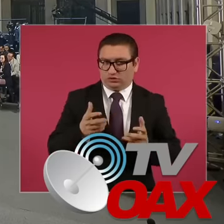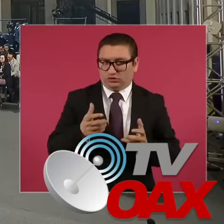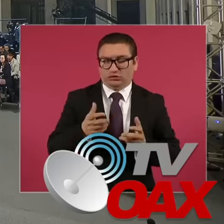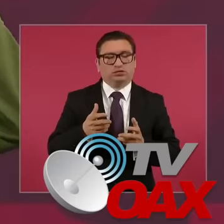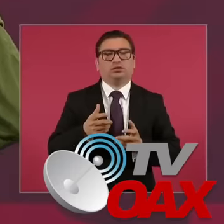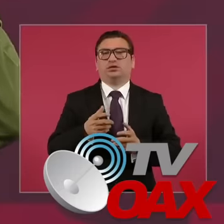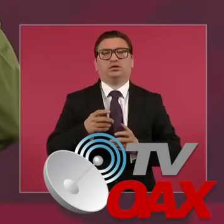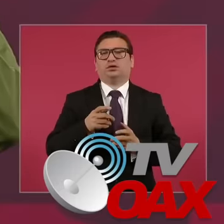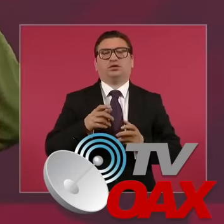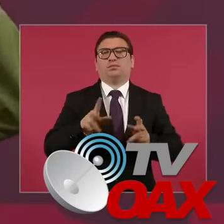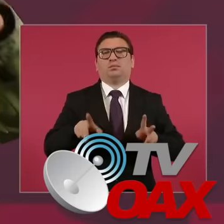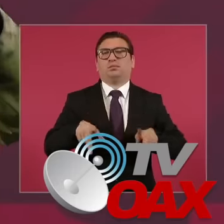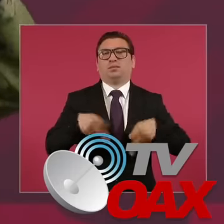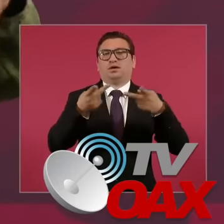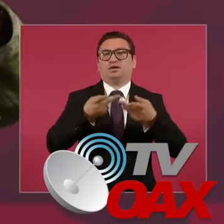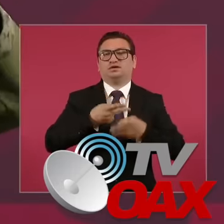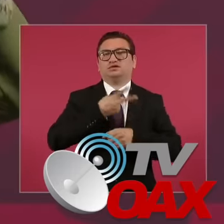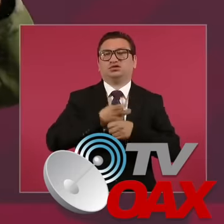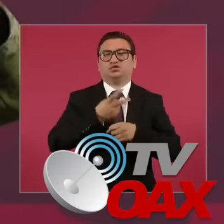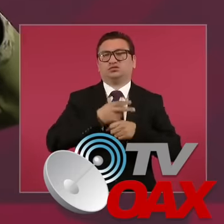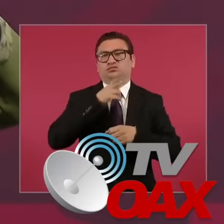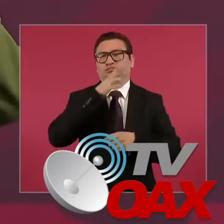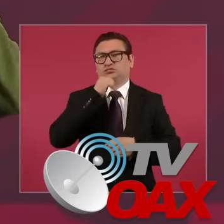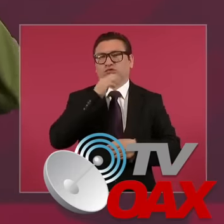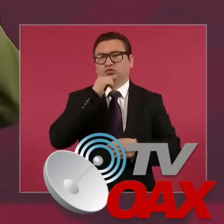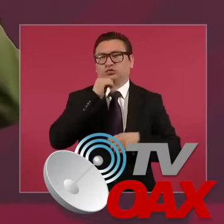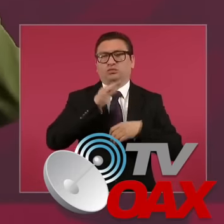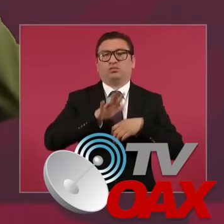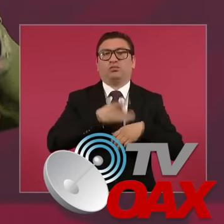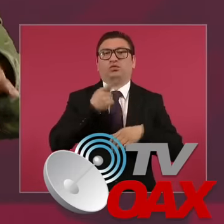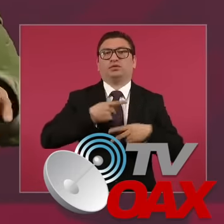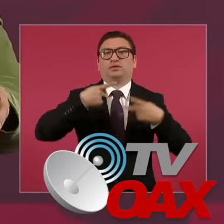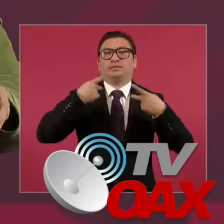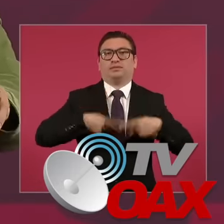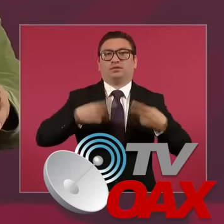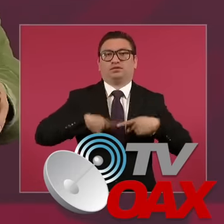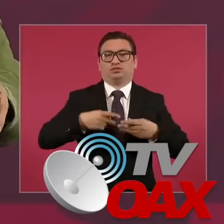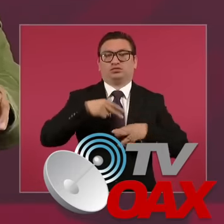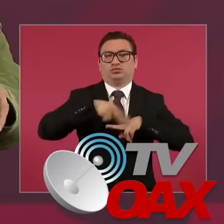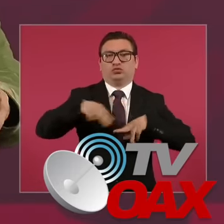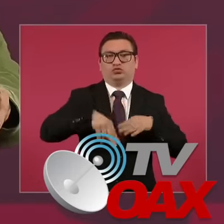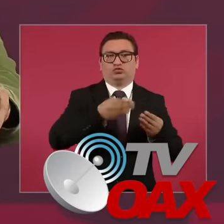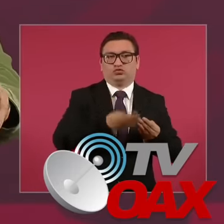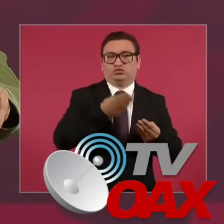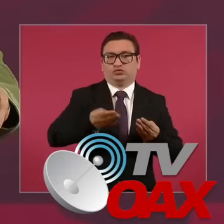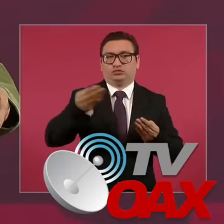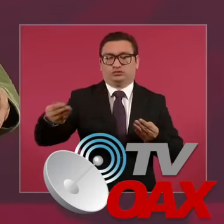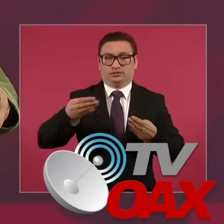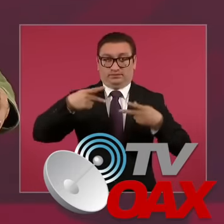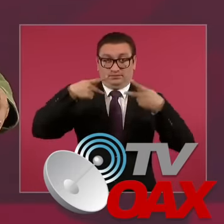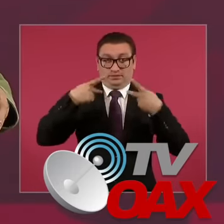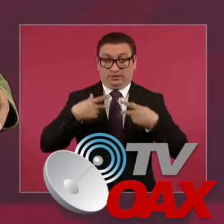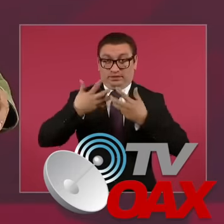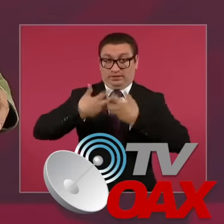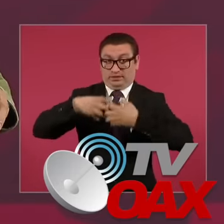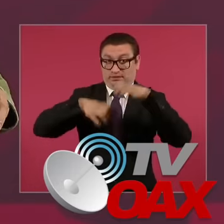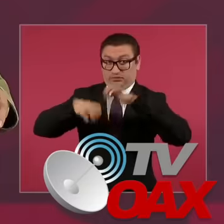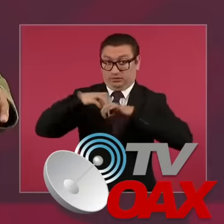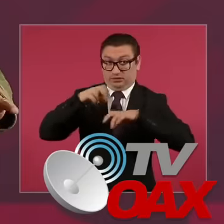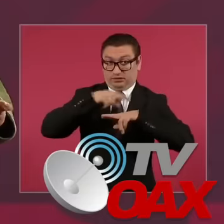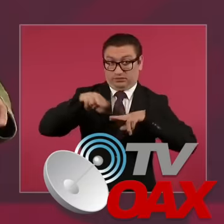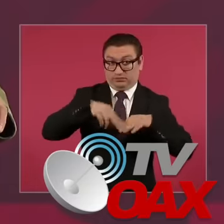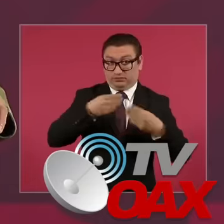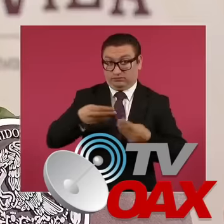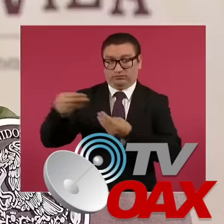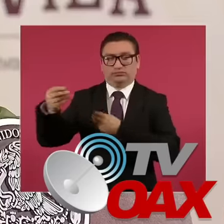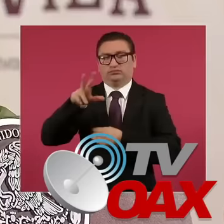va a haber reventa porque a final de cuentas los boletos se están asignando a personas. No se está vendiendo a ninguna empresa. Si